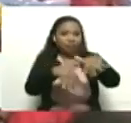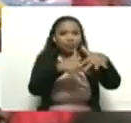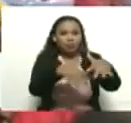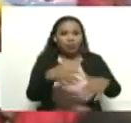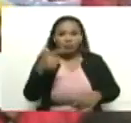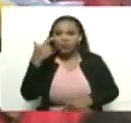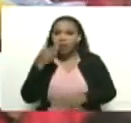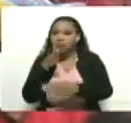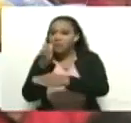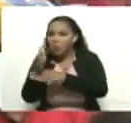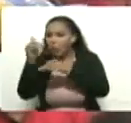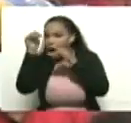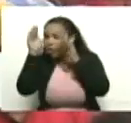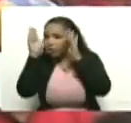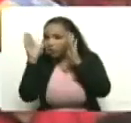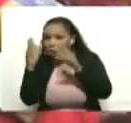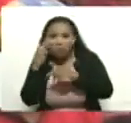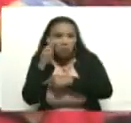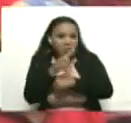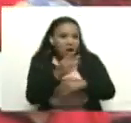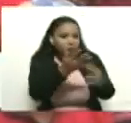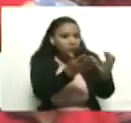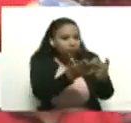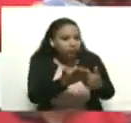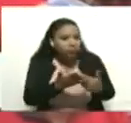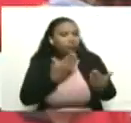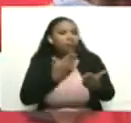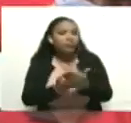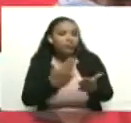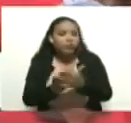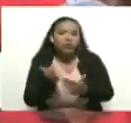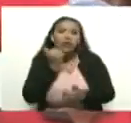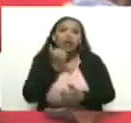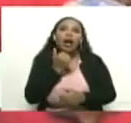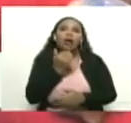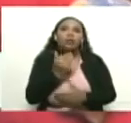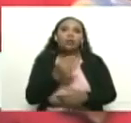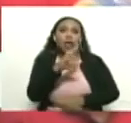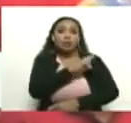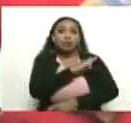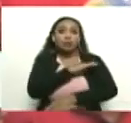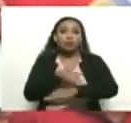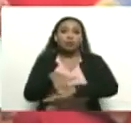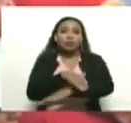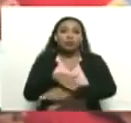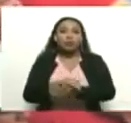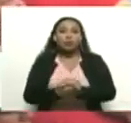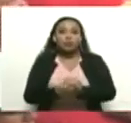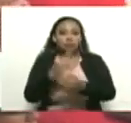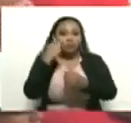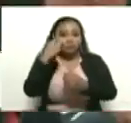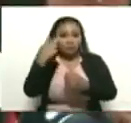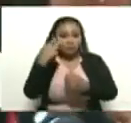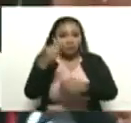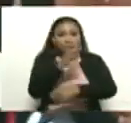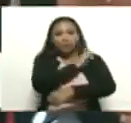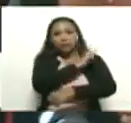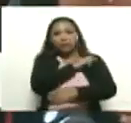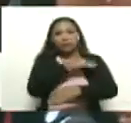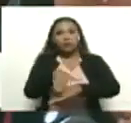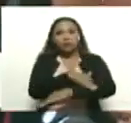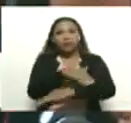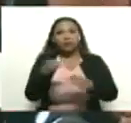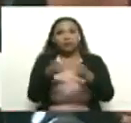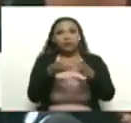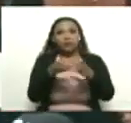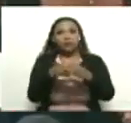escuchar, vamos a recibir las quejas, las solicitudes. Miren, un jefe de calle, escuchen esto, jefe de calle, equipo